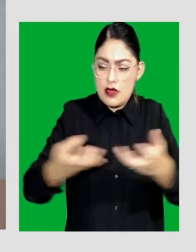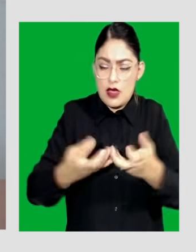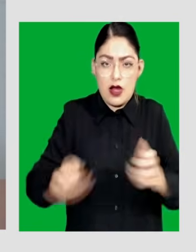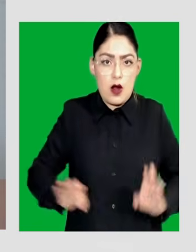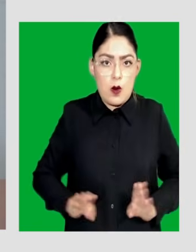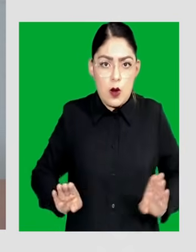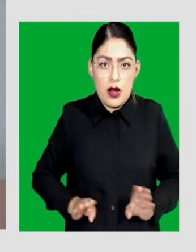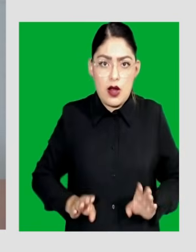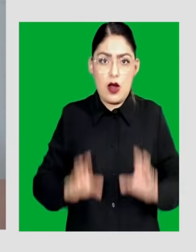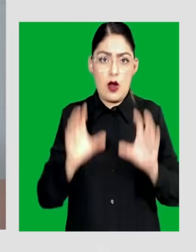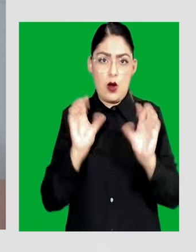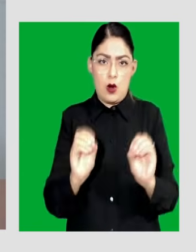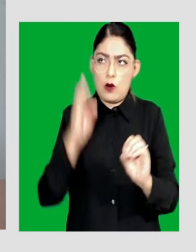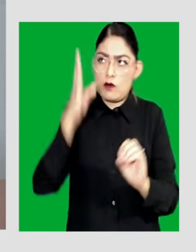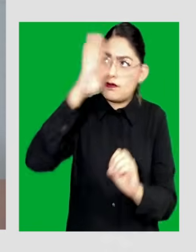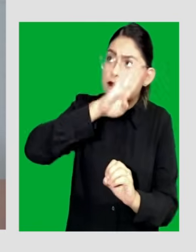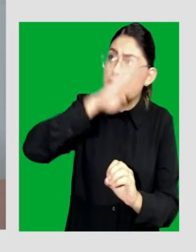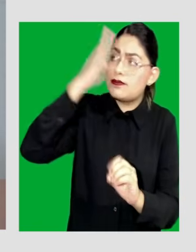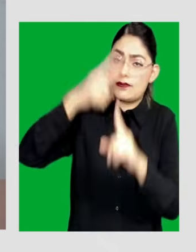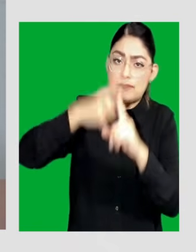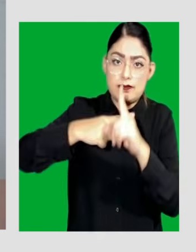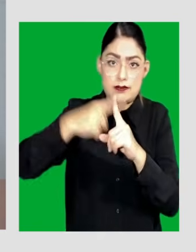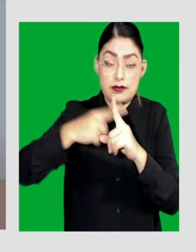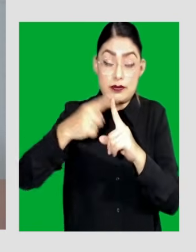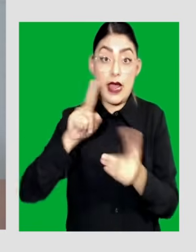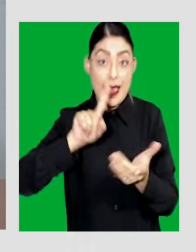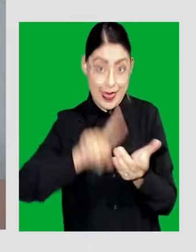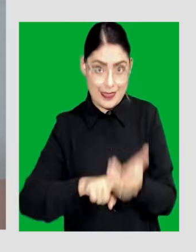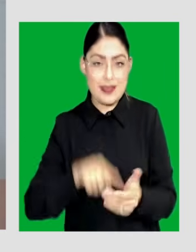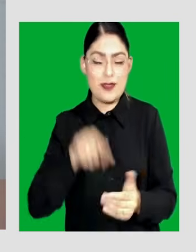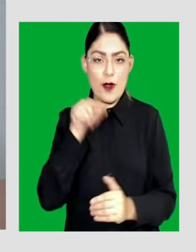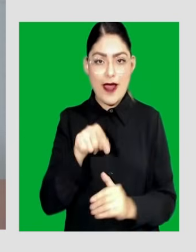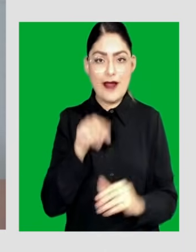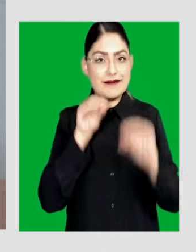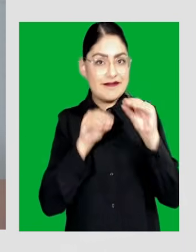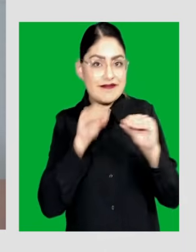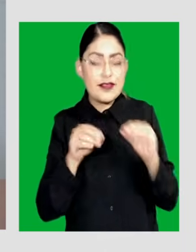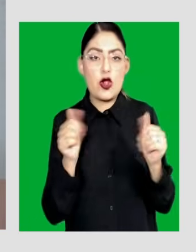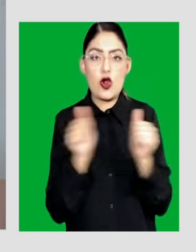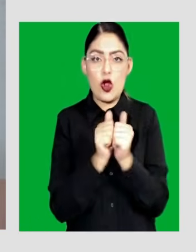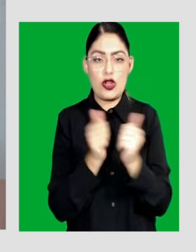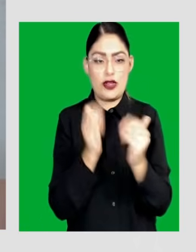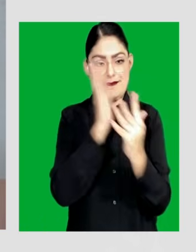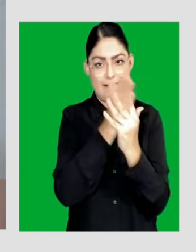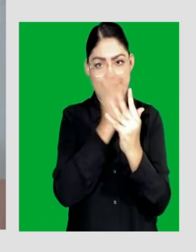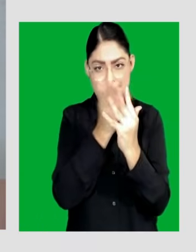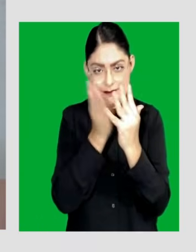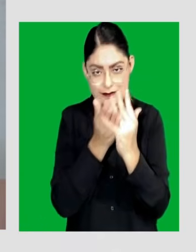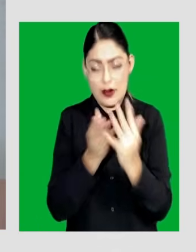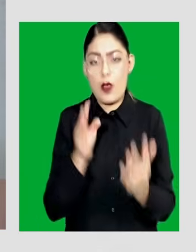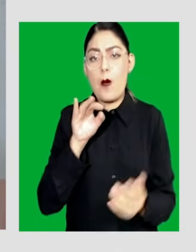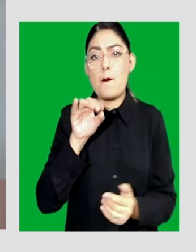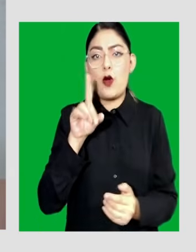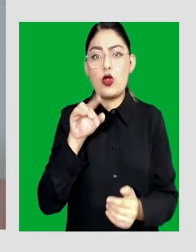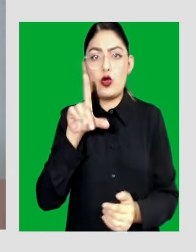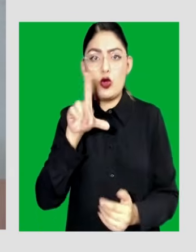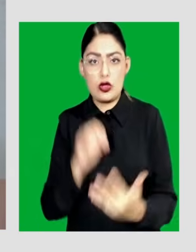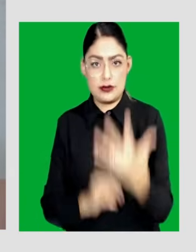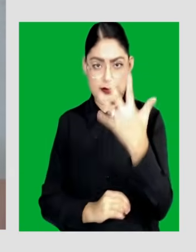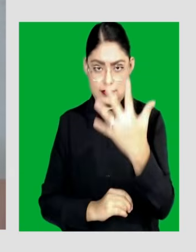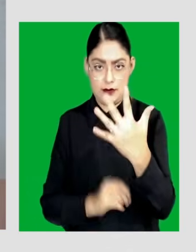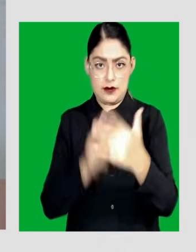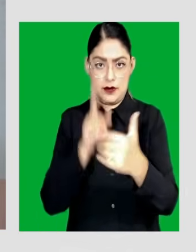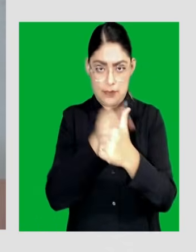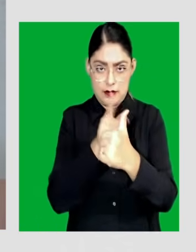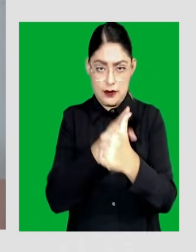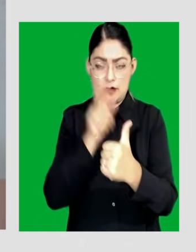climáticas. Este curso está dividido en 5 módulos. En el primero veremos una introducción a los sistemas de